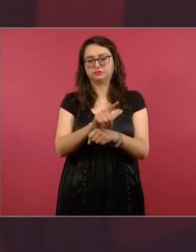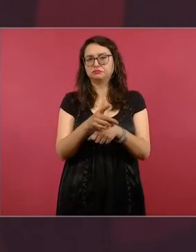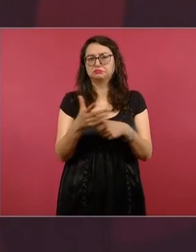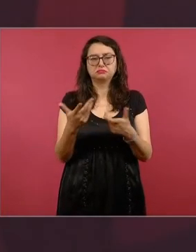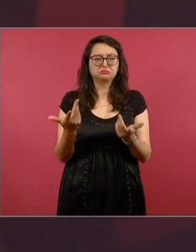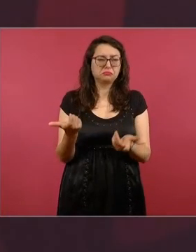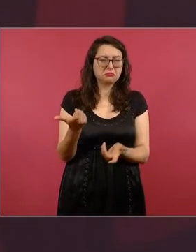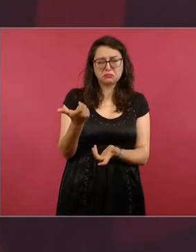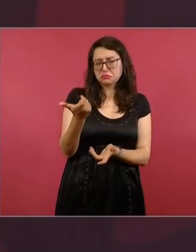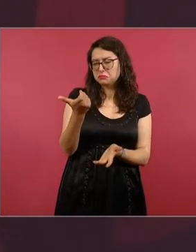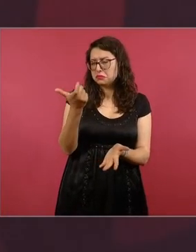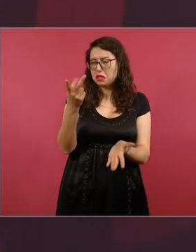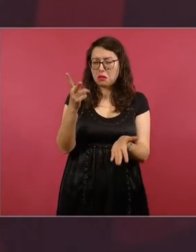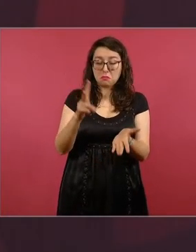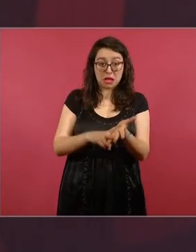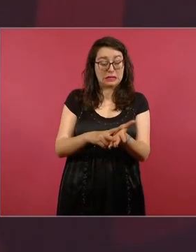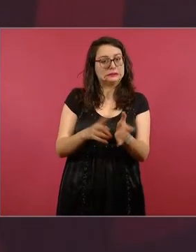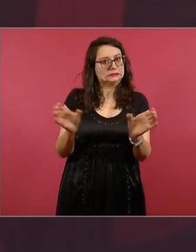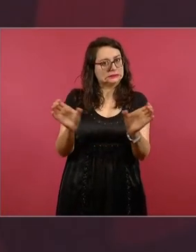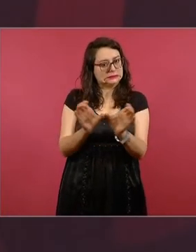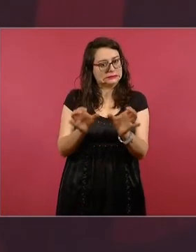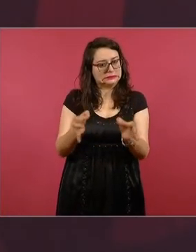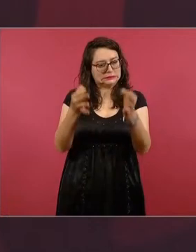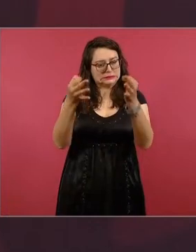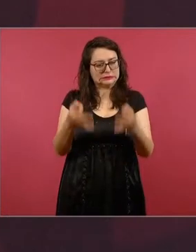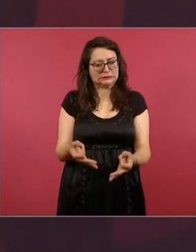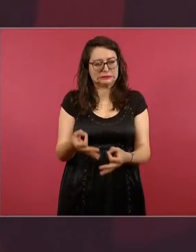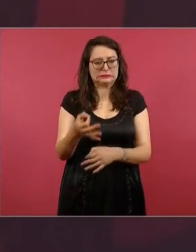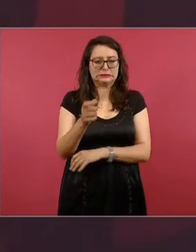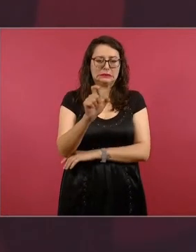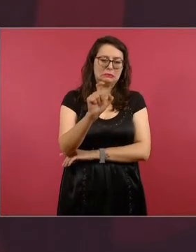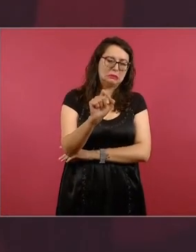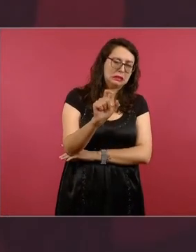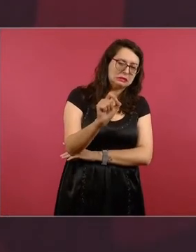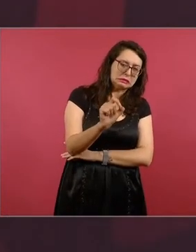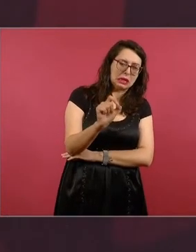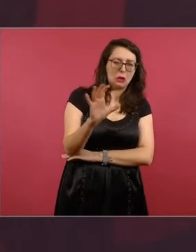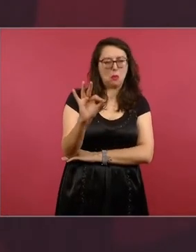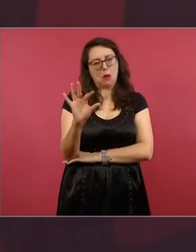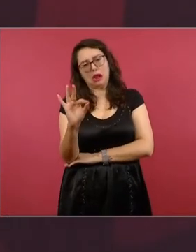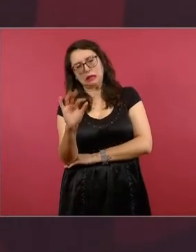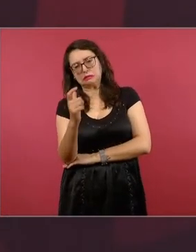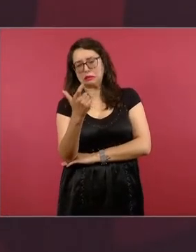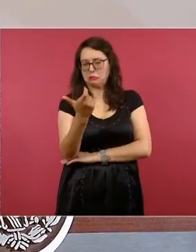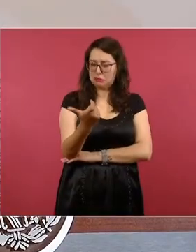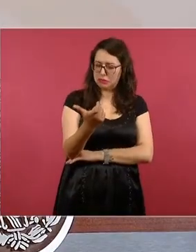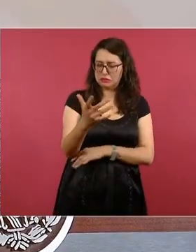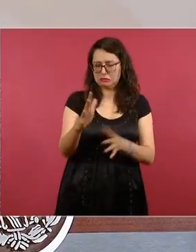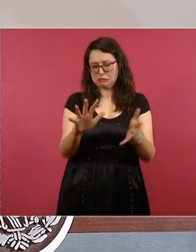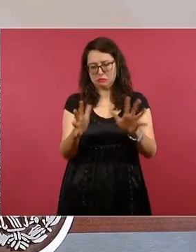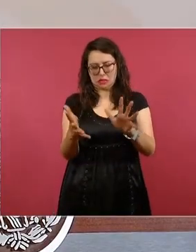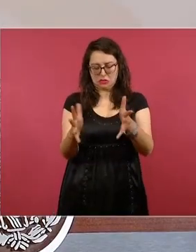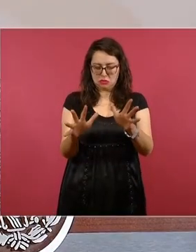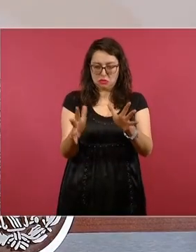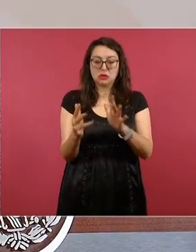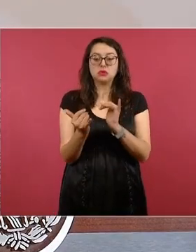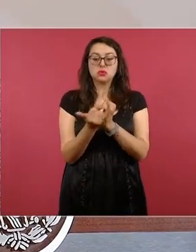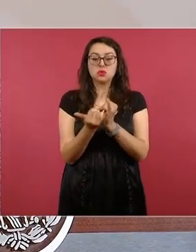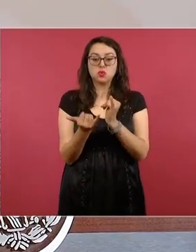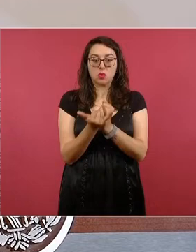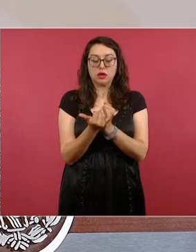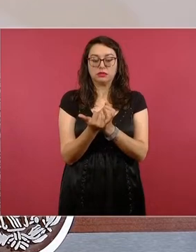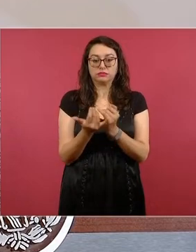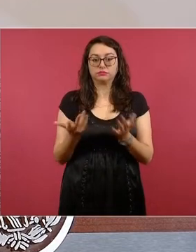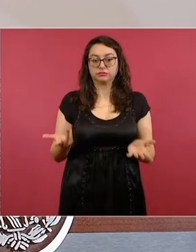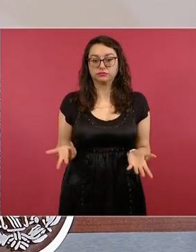cuestan con certificación entre 20 y 40 pesos cada uno, como los que les